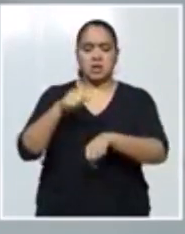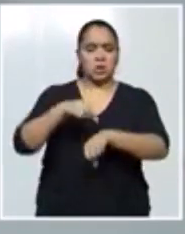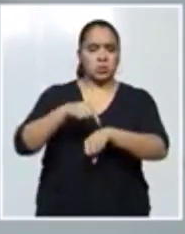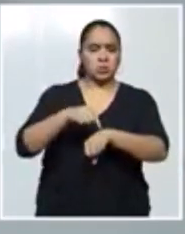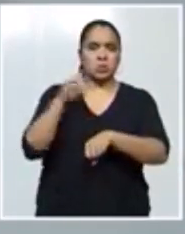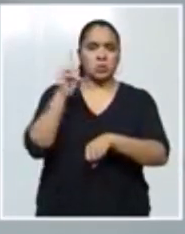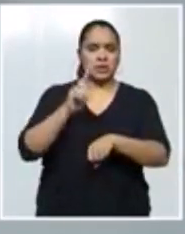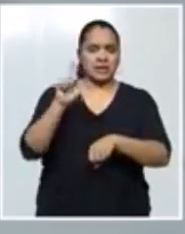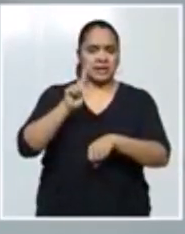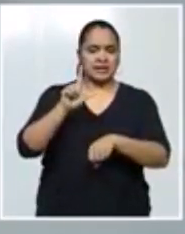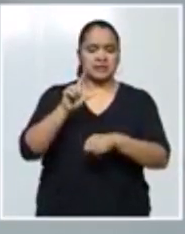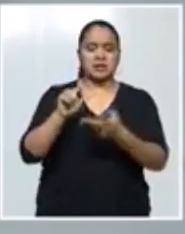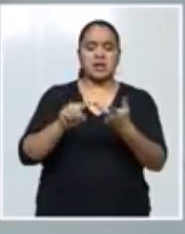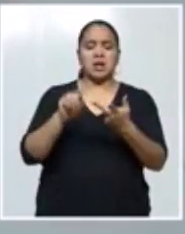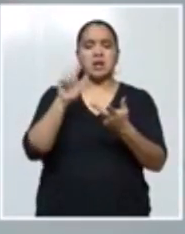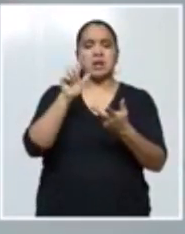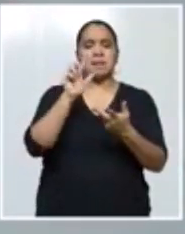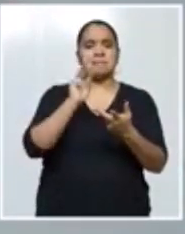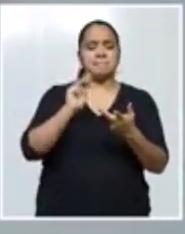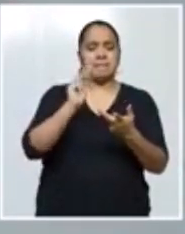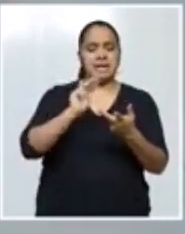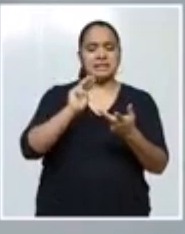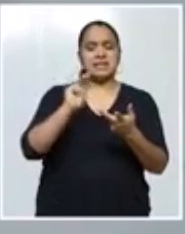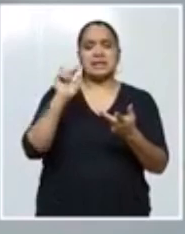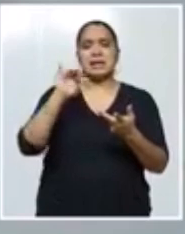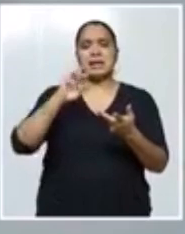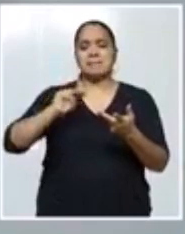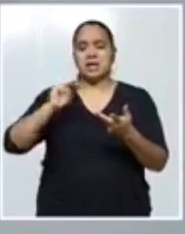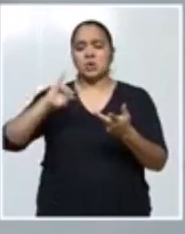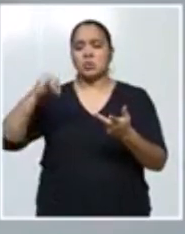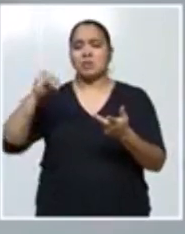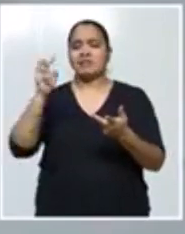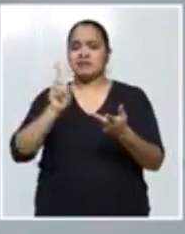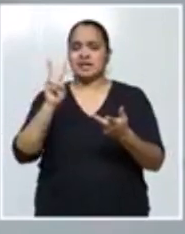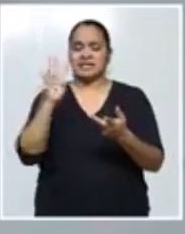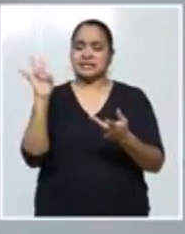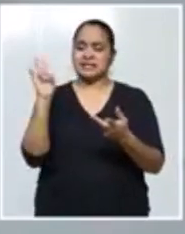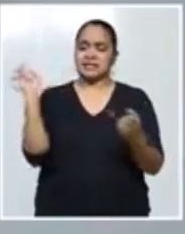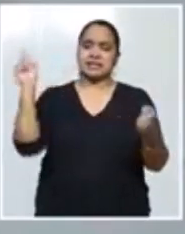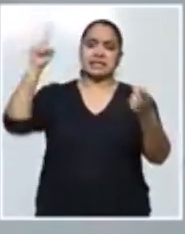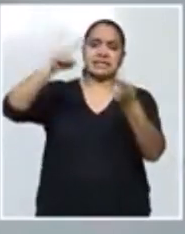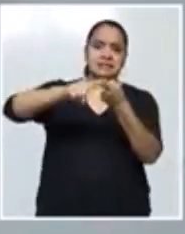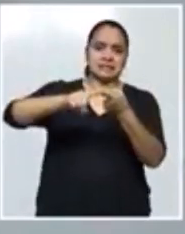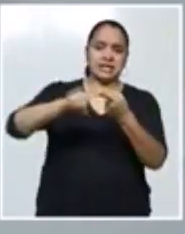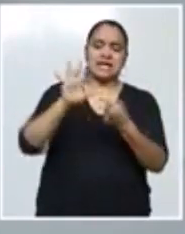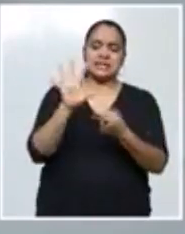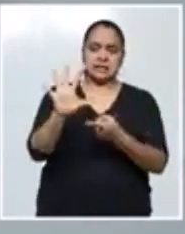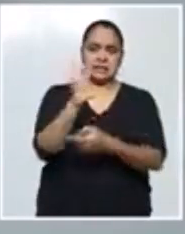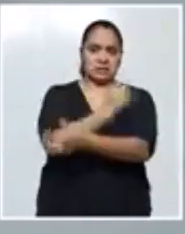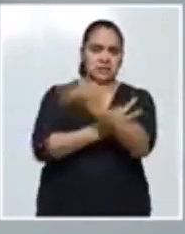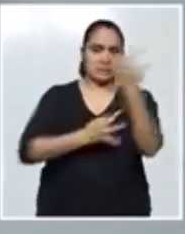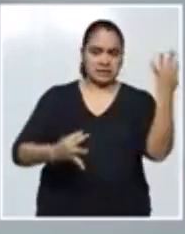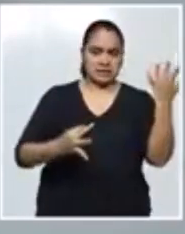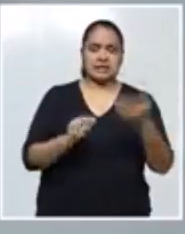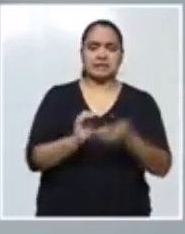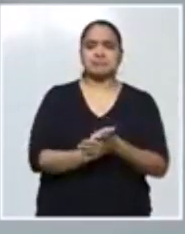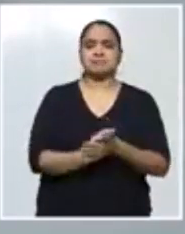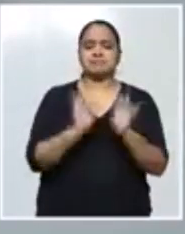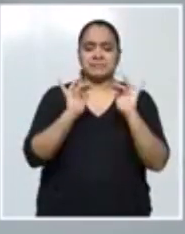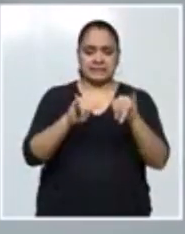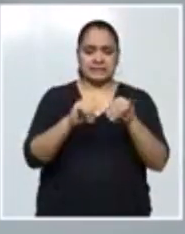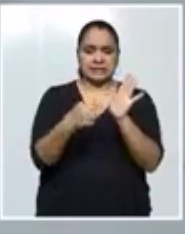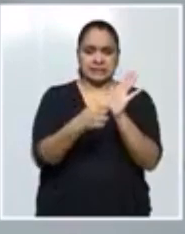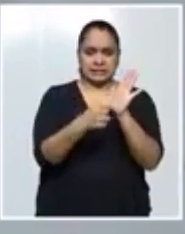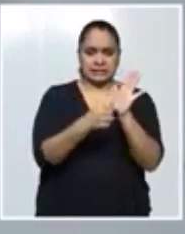lunes martes miércoles jueves y viernes con horario de 7 de la mañana a 5 de la tarde quedando de la